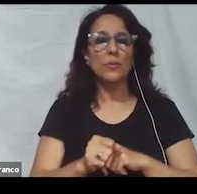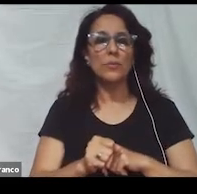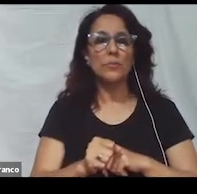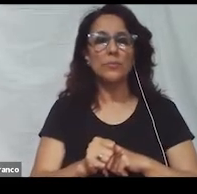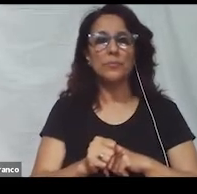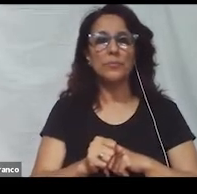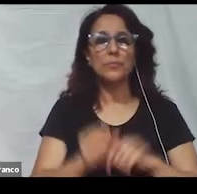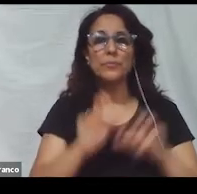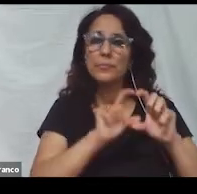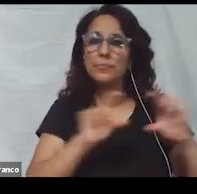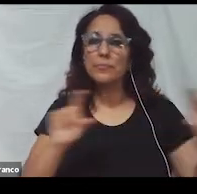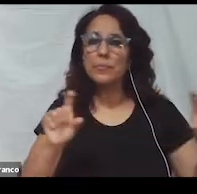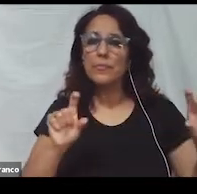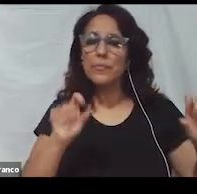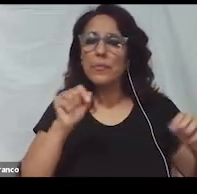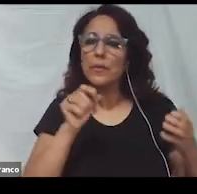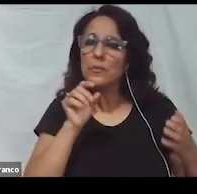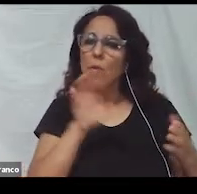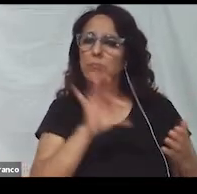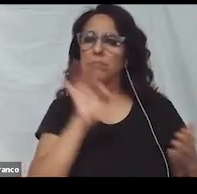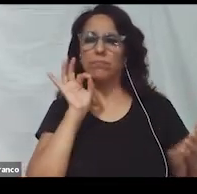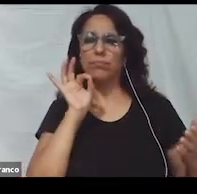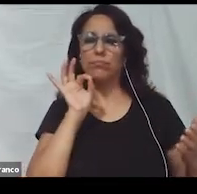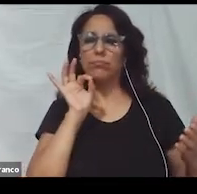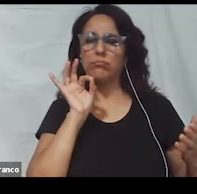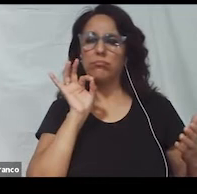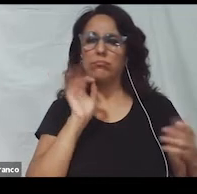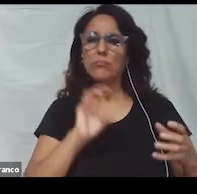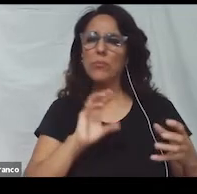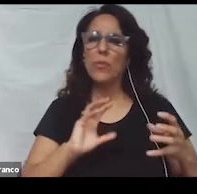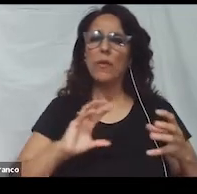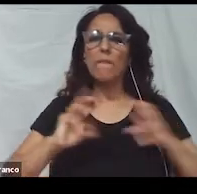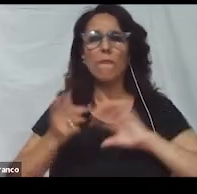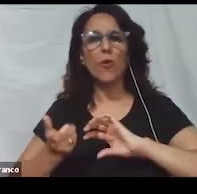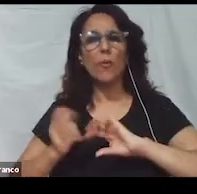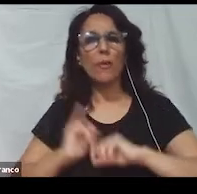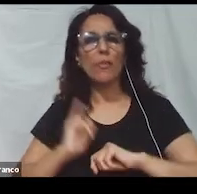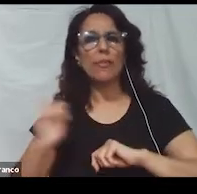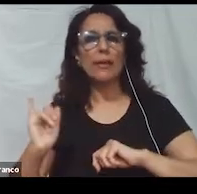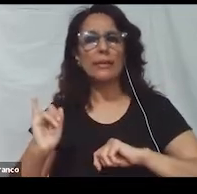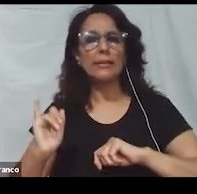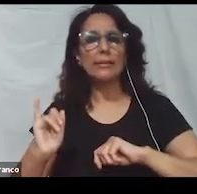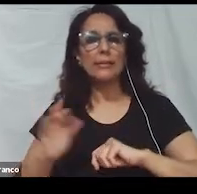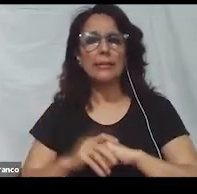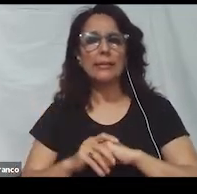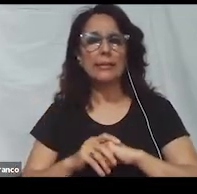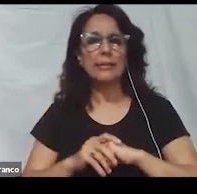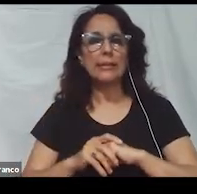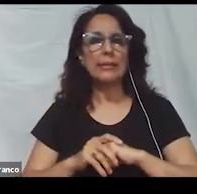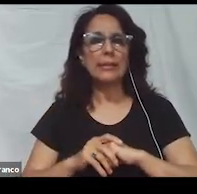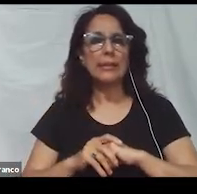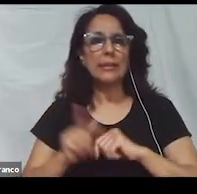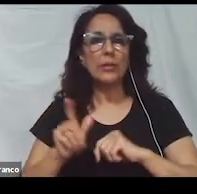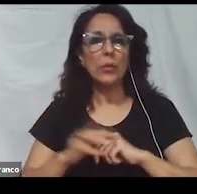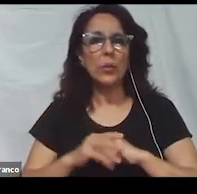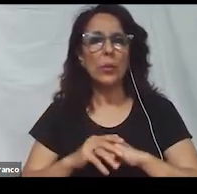columna. Esto tómenlo como una especie de indicar una llave, puede decir